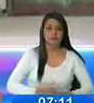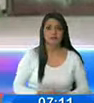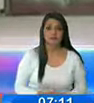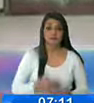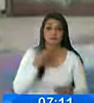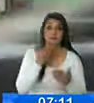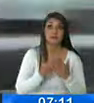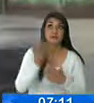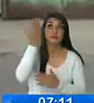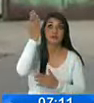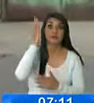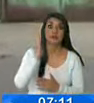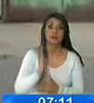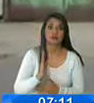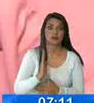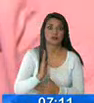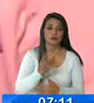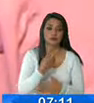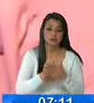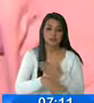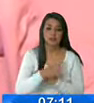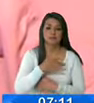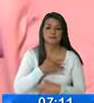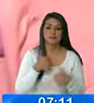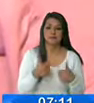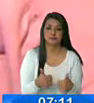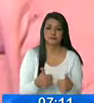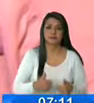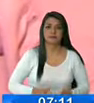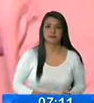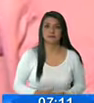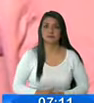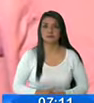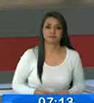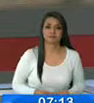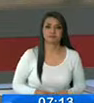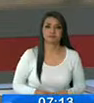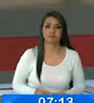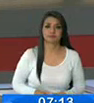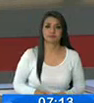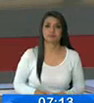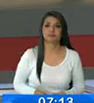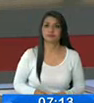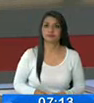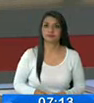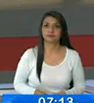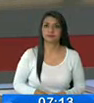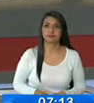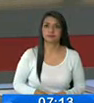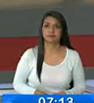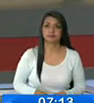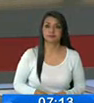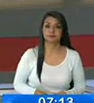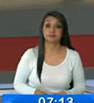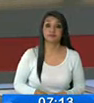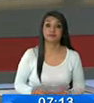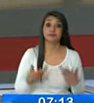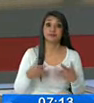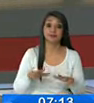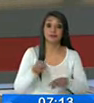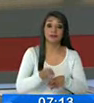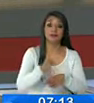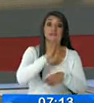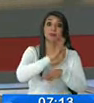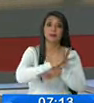de Dios que no dejó que pasara nada. Informó José Morales. Las fichas del tablero político se mueven en la